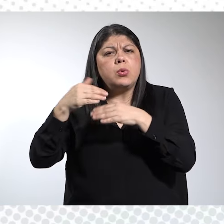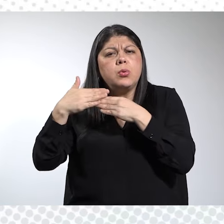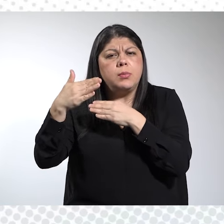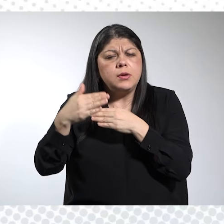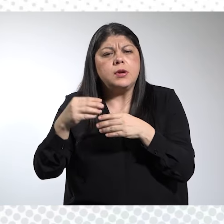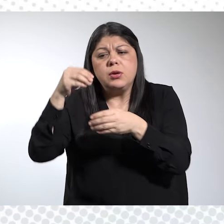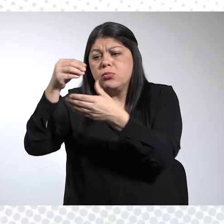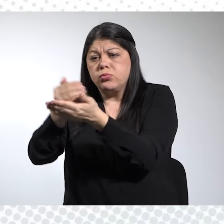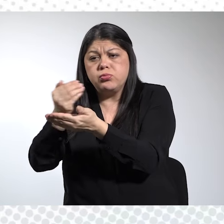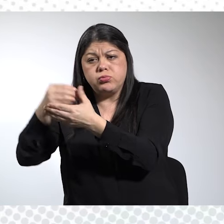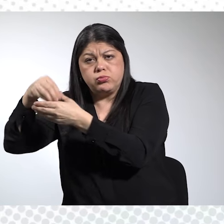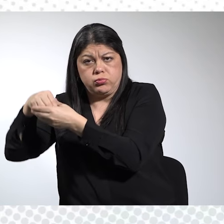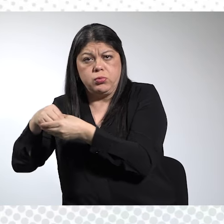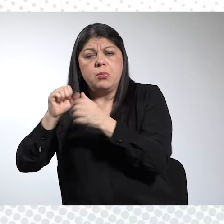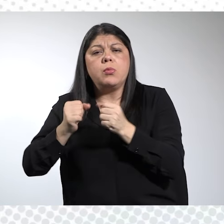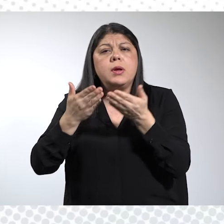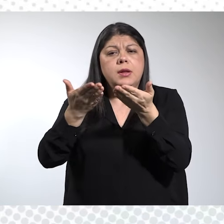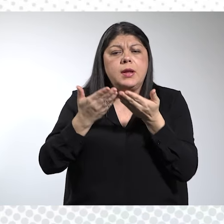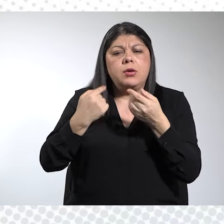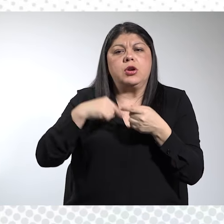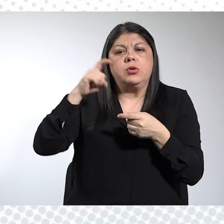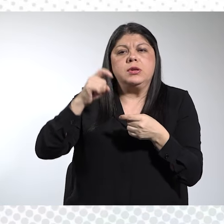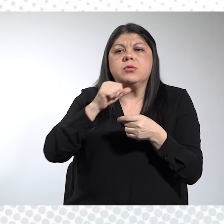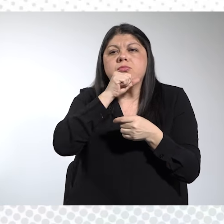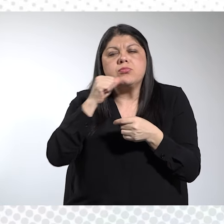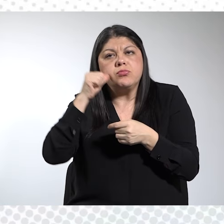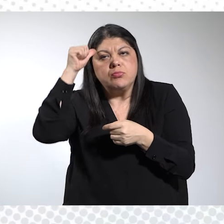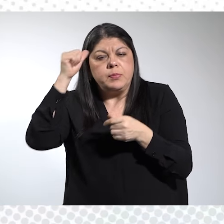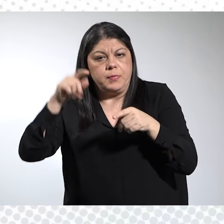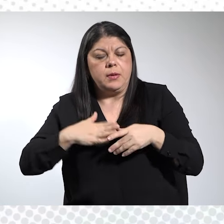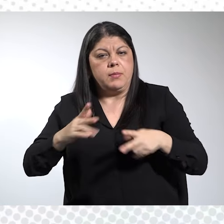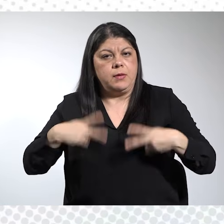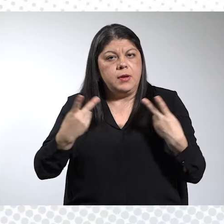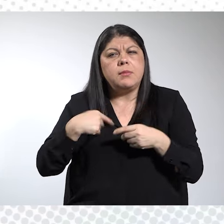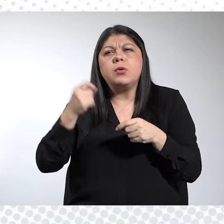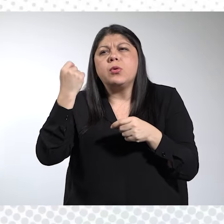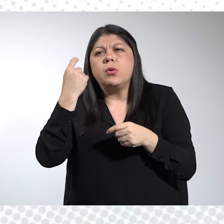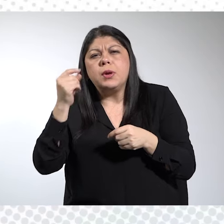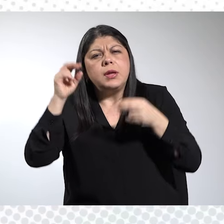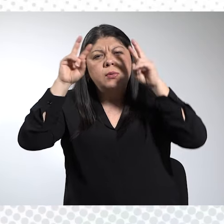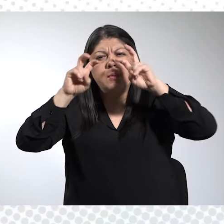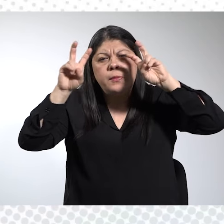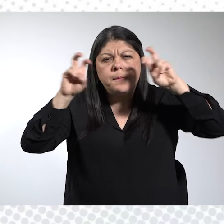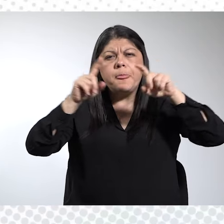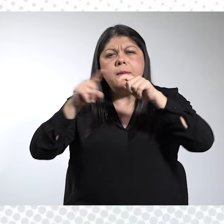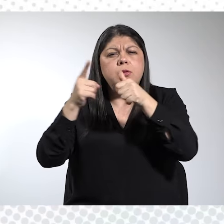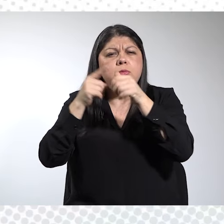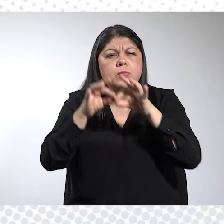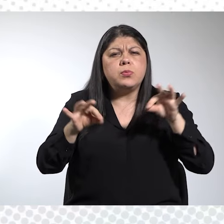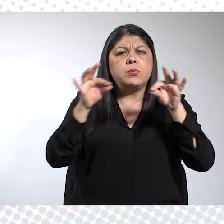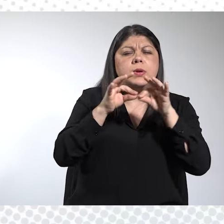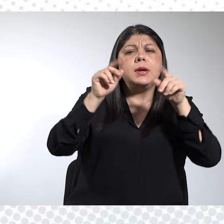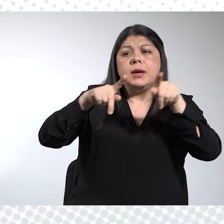y debemos saber que esas inversiones me van a retornar a mí lo que yo necesito para la vida. Pero comprenderlo, analizarlo y sobre